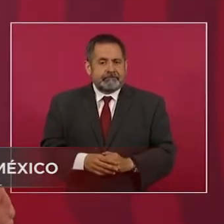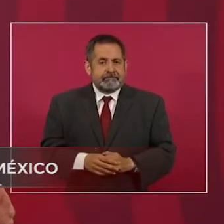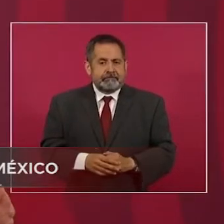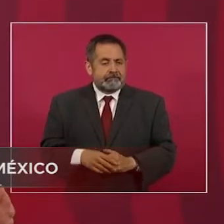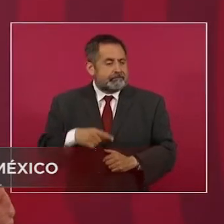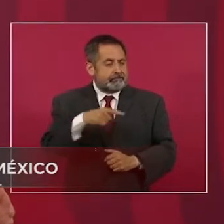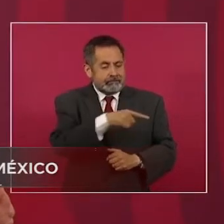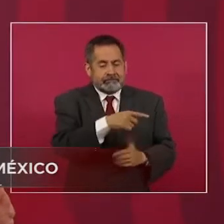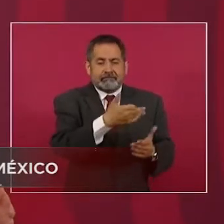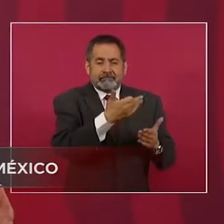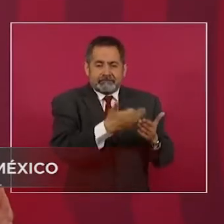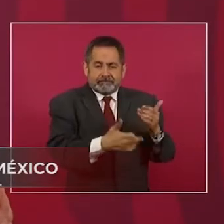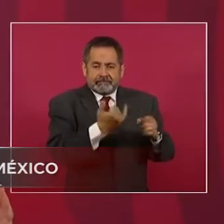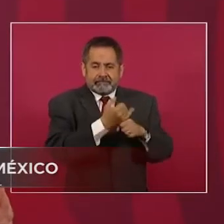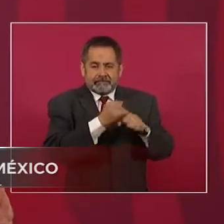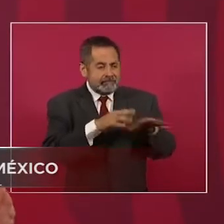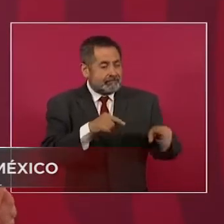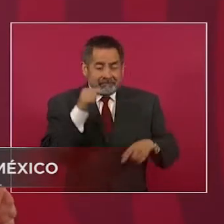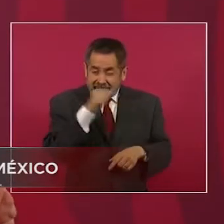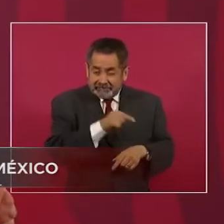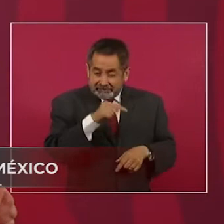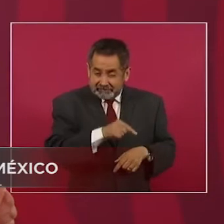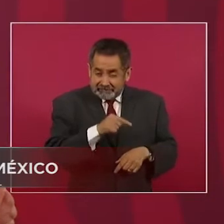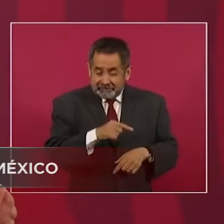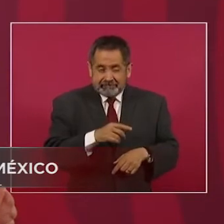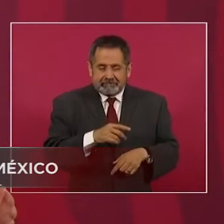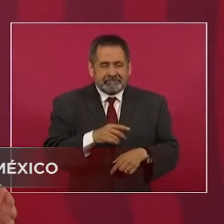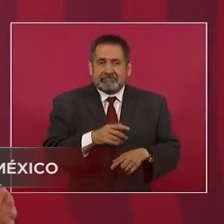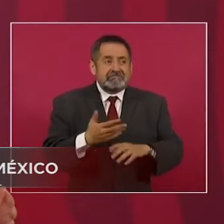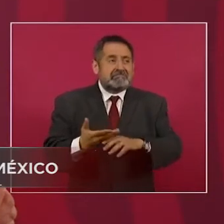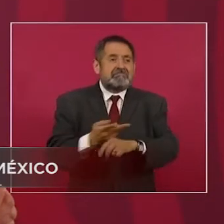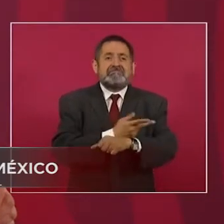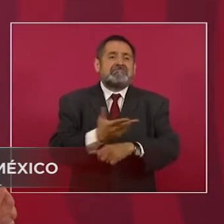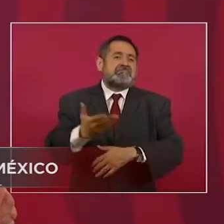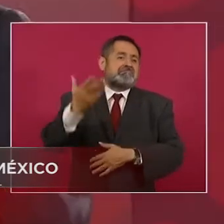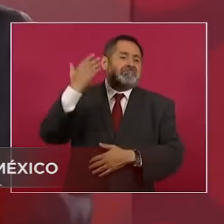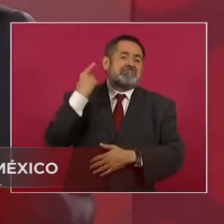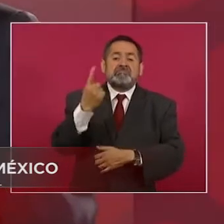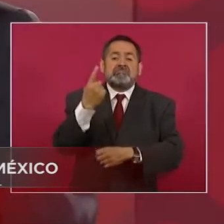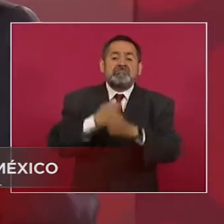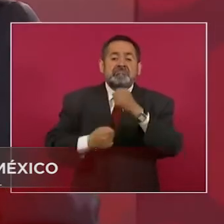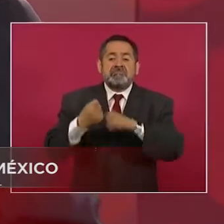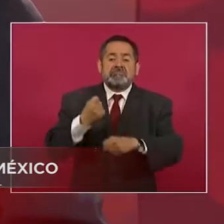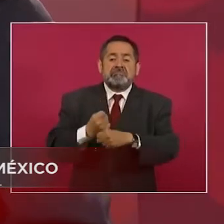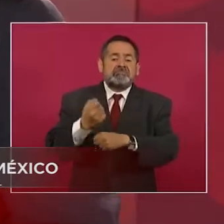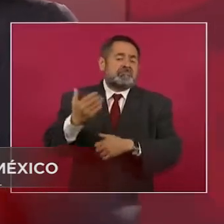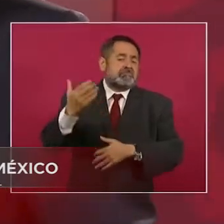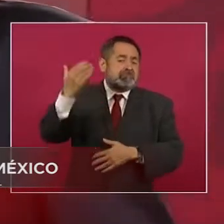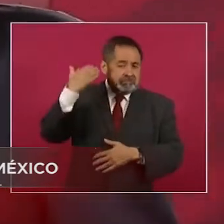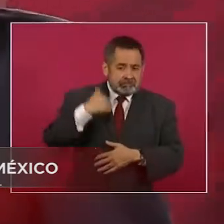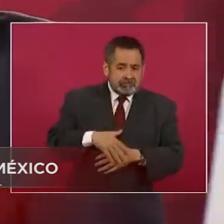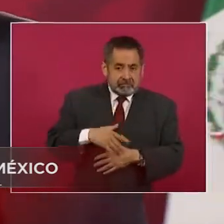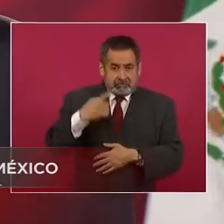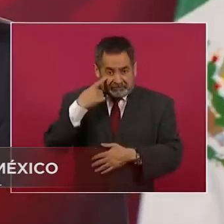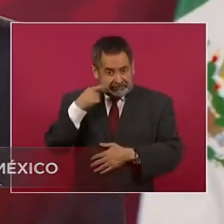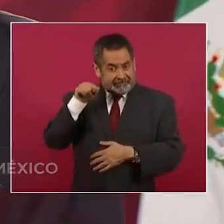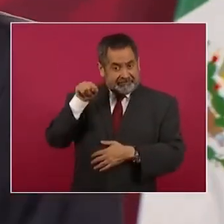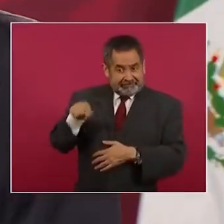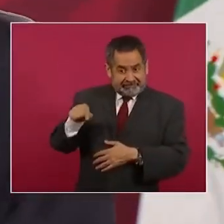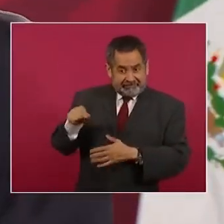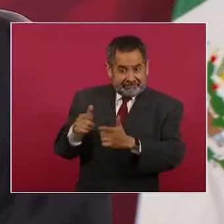les falta información. Eso se hizo hace como un año y se demostró que ese grupo